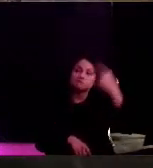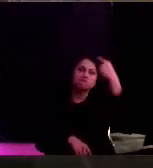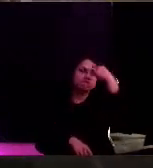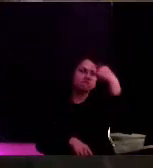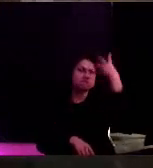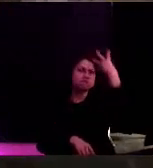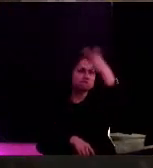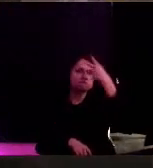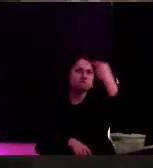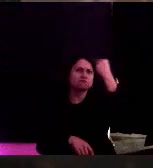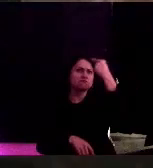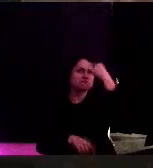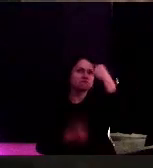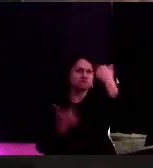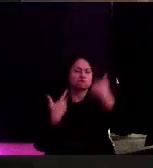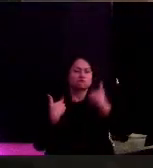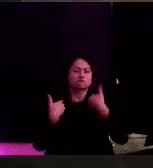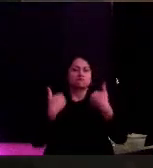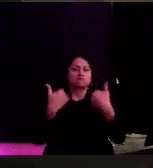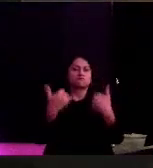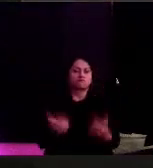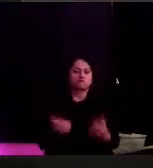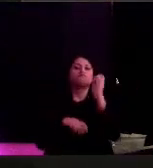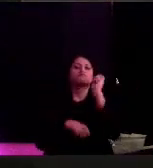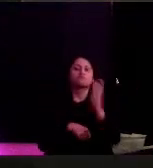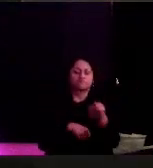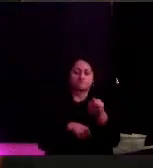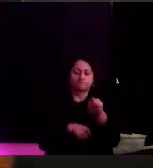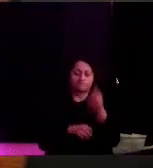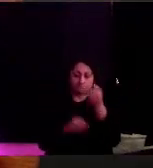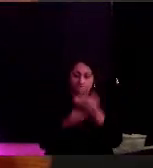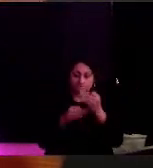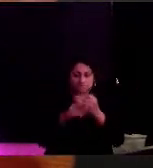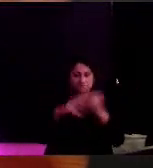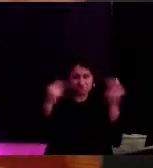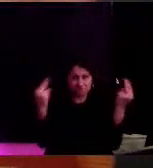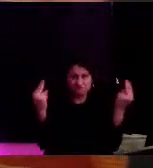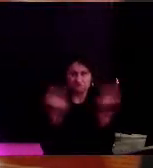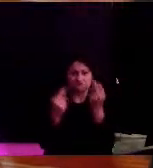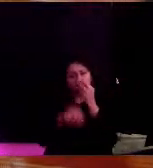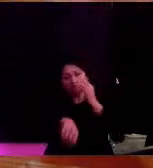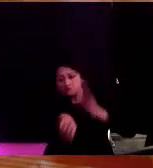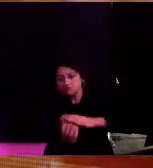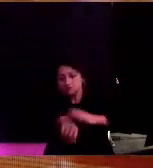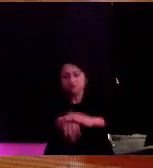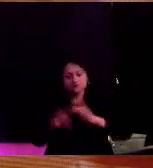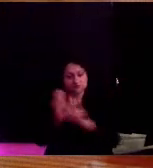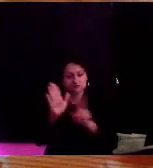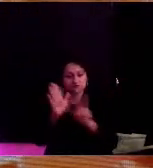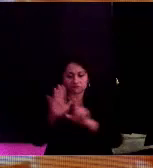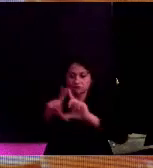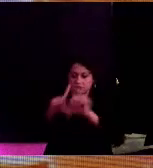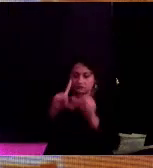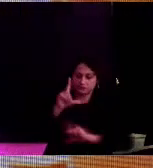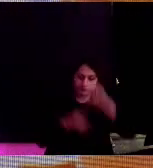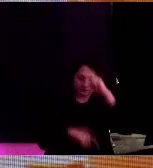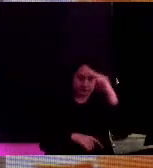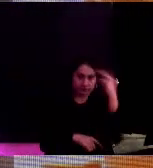reflexionar este estado de emergencia brutal en el que se encuentra nuestro país.